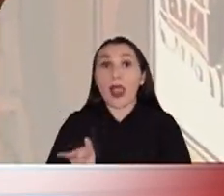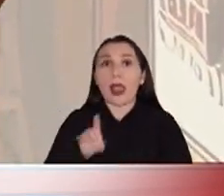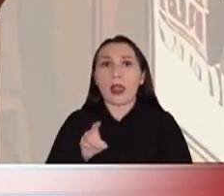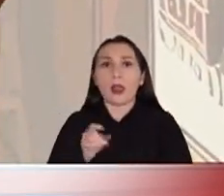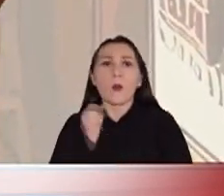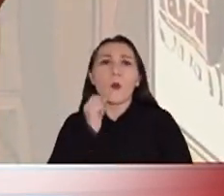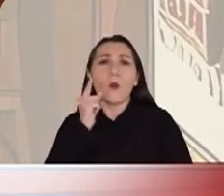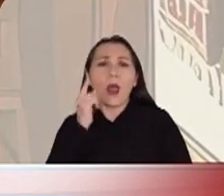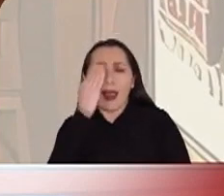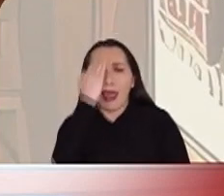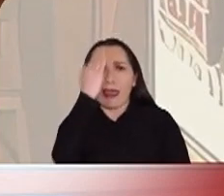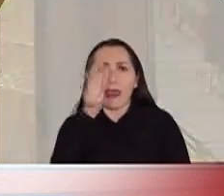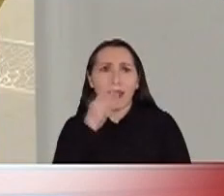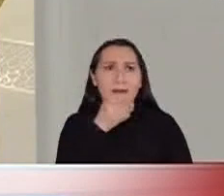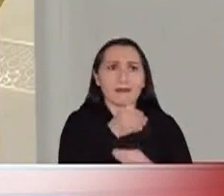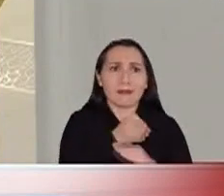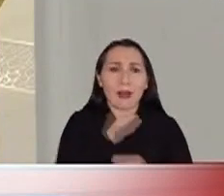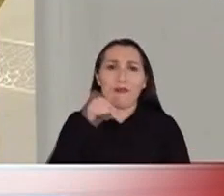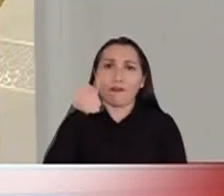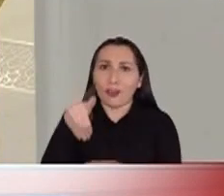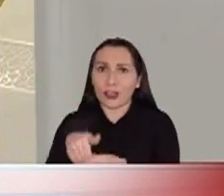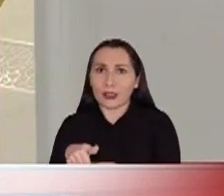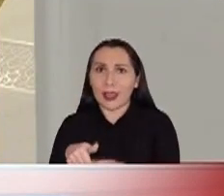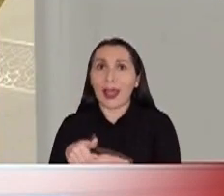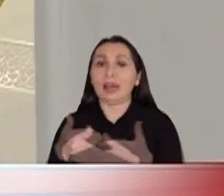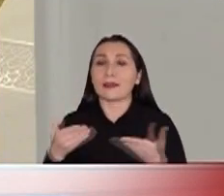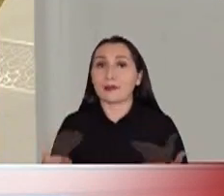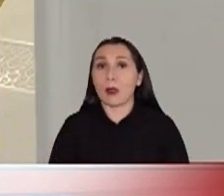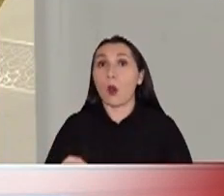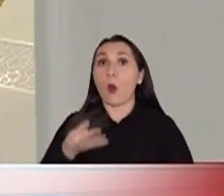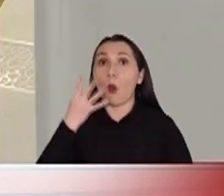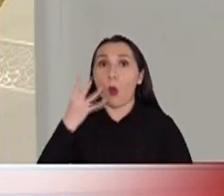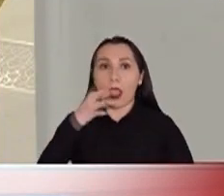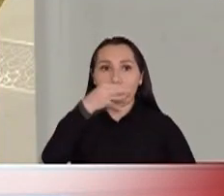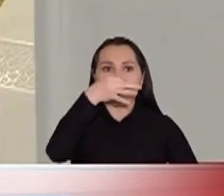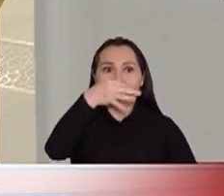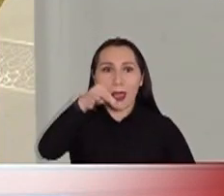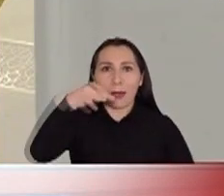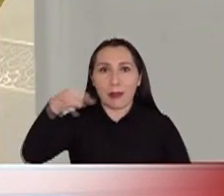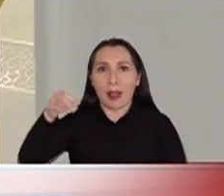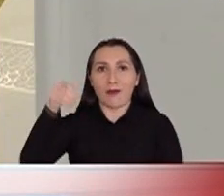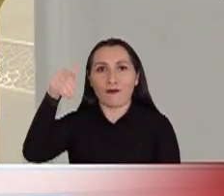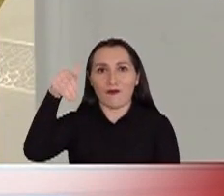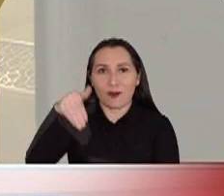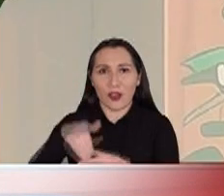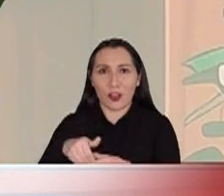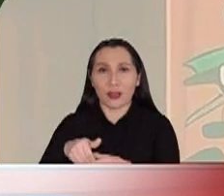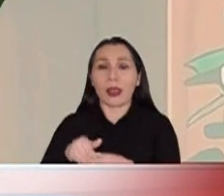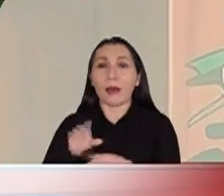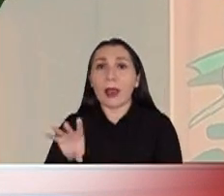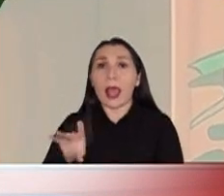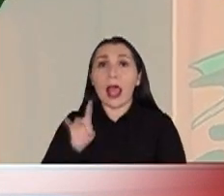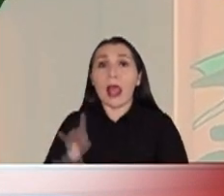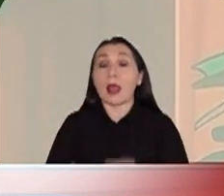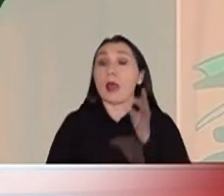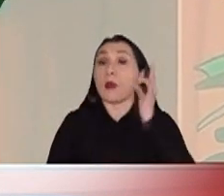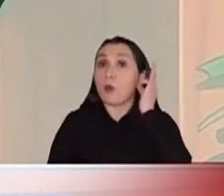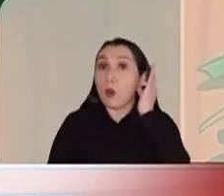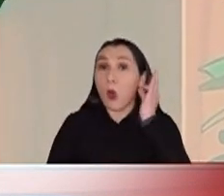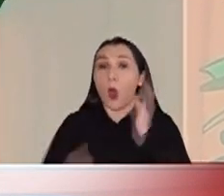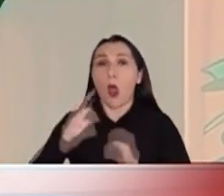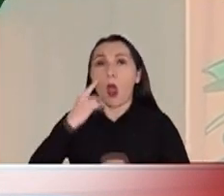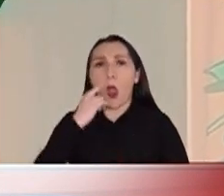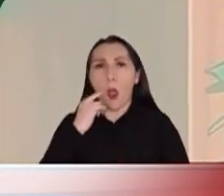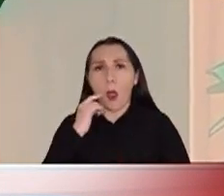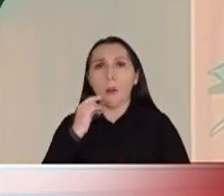servel destaca la importancia de verificar esta información Ya que en lugar de votación puede haber cambiado desde la última elección en